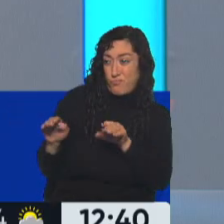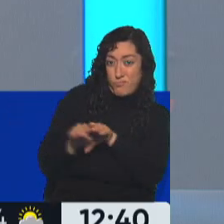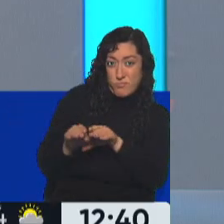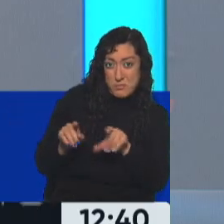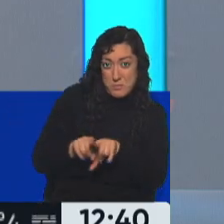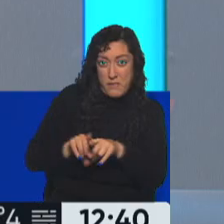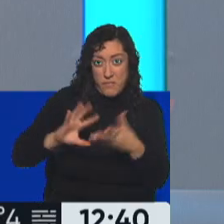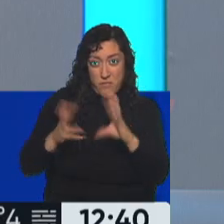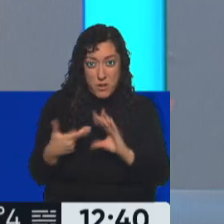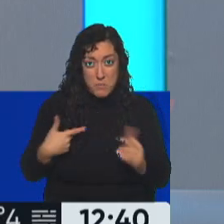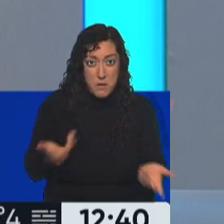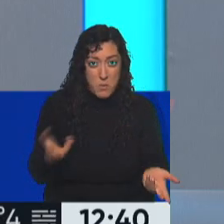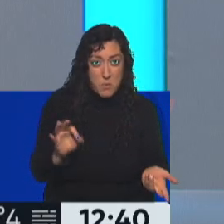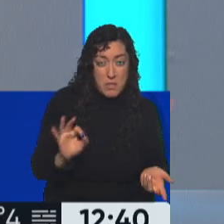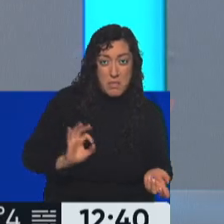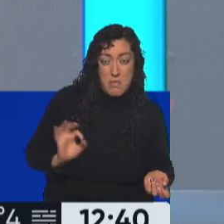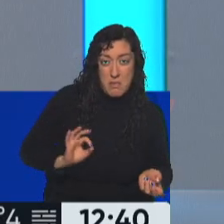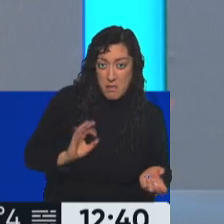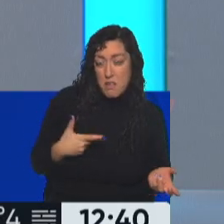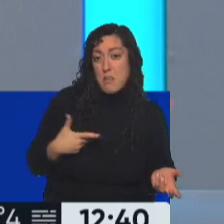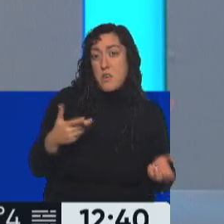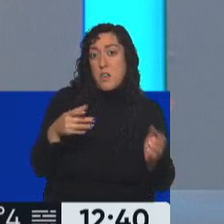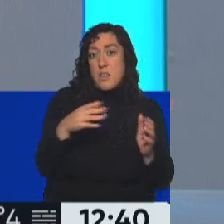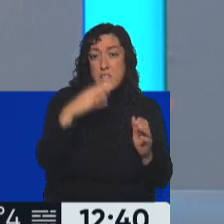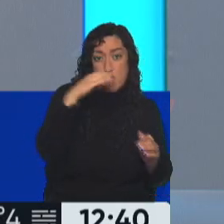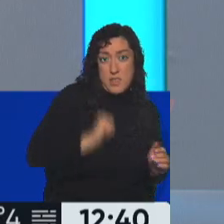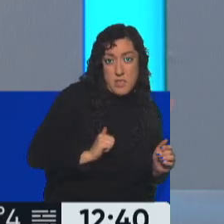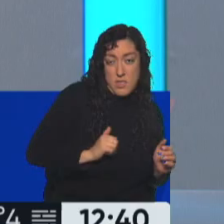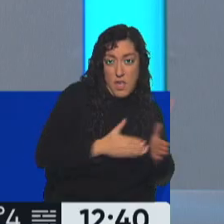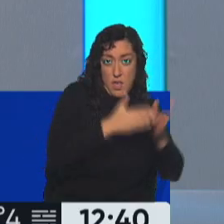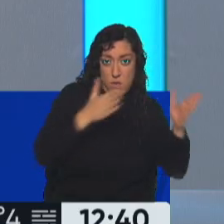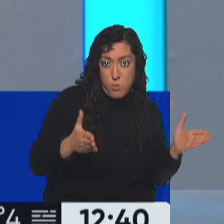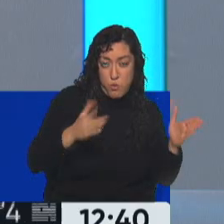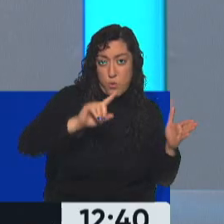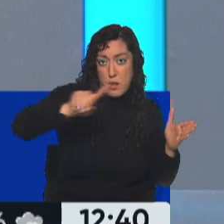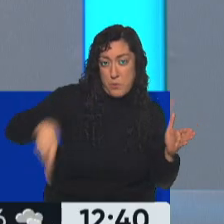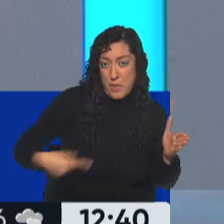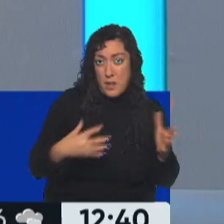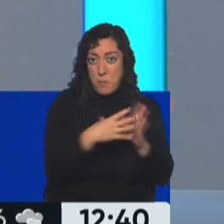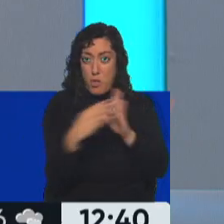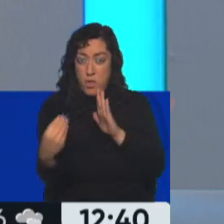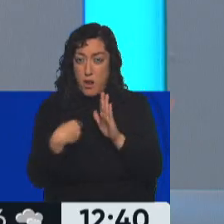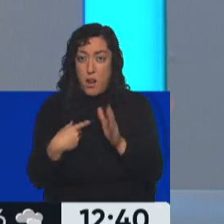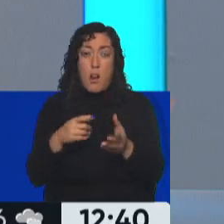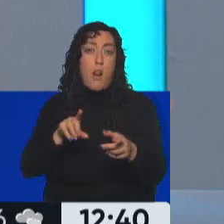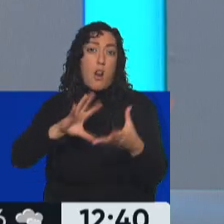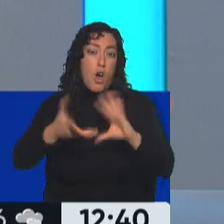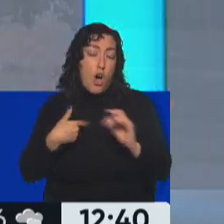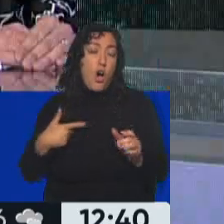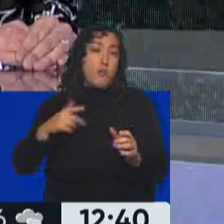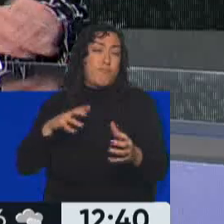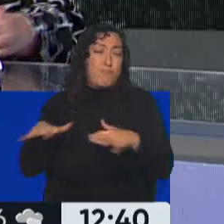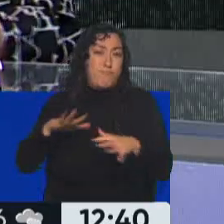hace 40 años, replicando la política económica de una dictadura, llevamos a un colapso social? Entonces, ahí hay que preguntarse dónde estaba la gente. Sin duda es